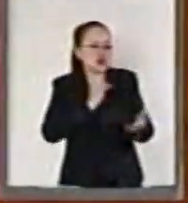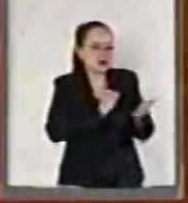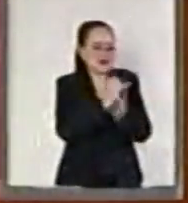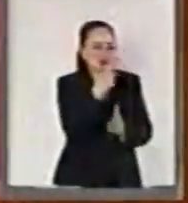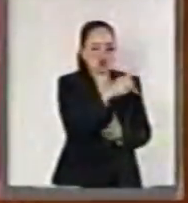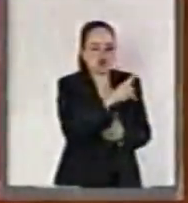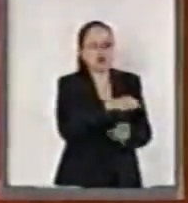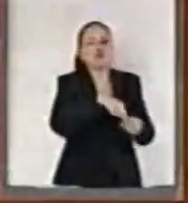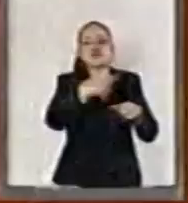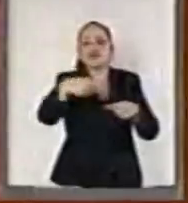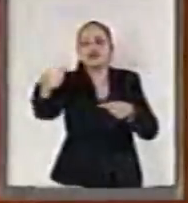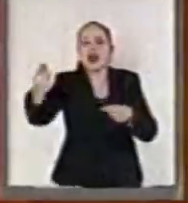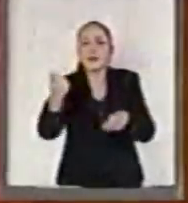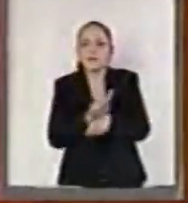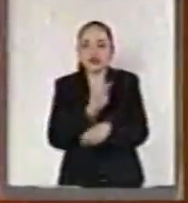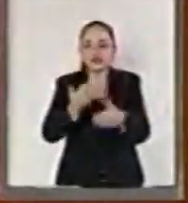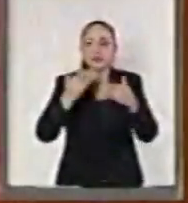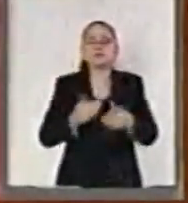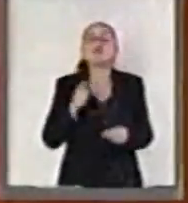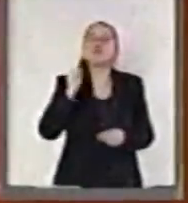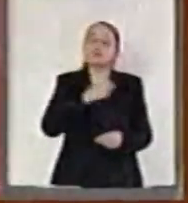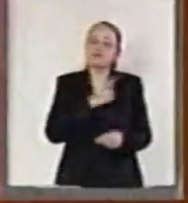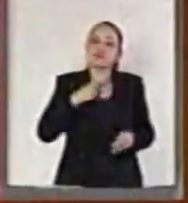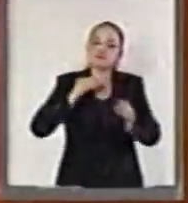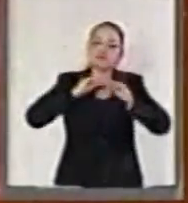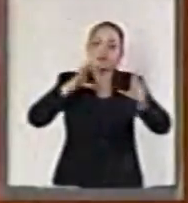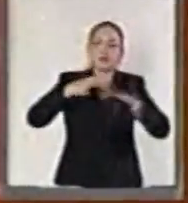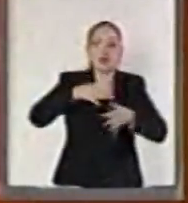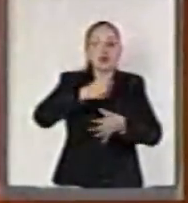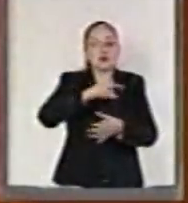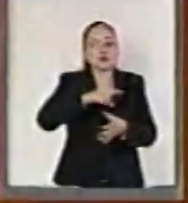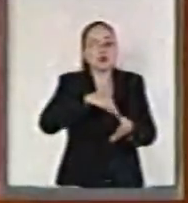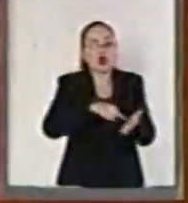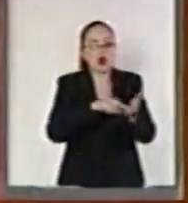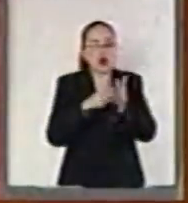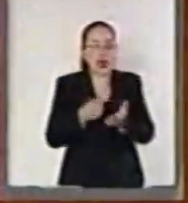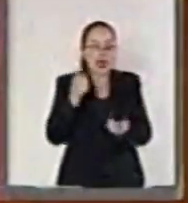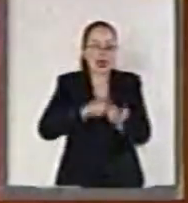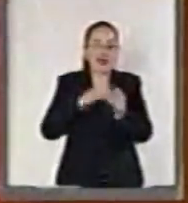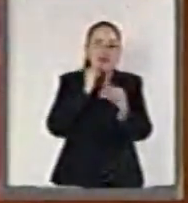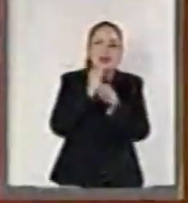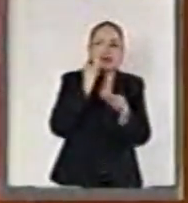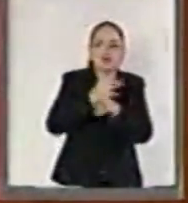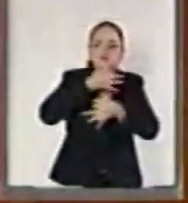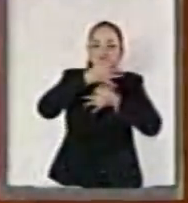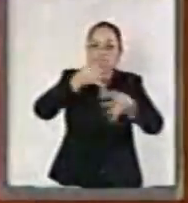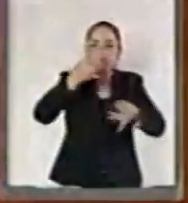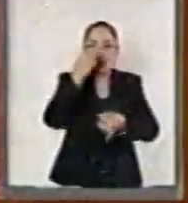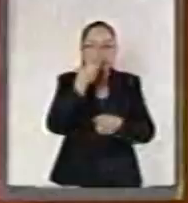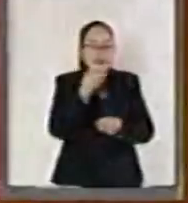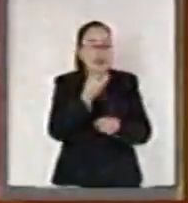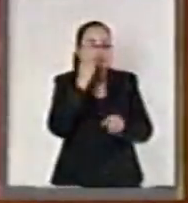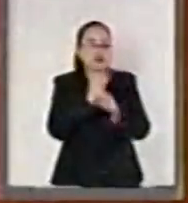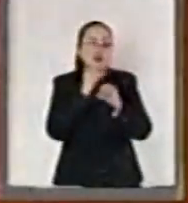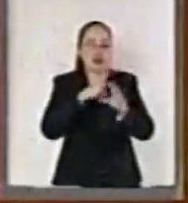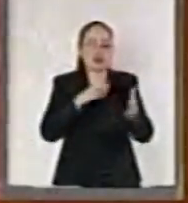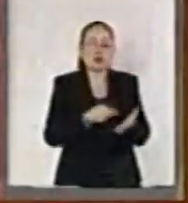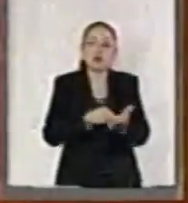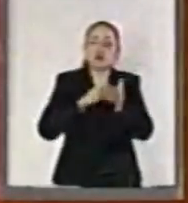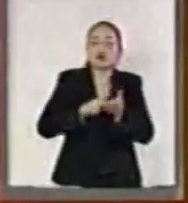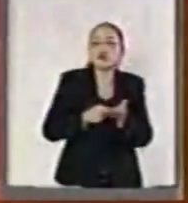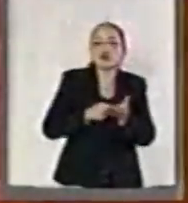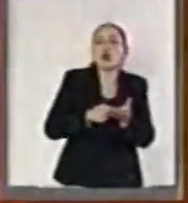ella tome, y transparentar mediante la publicación de su sitio de internet este informe, todo un informe y